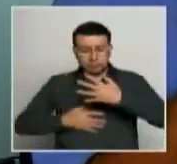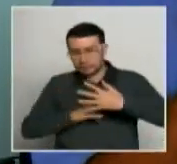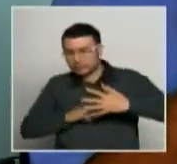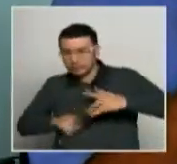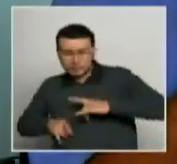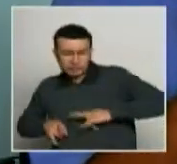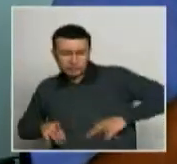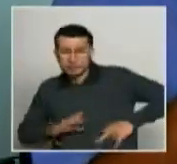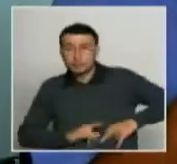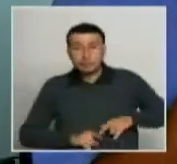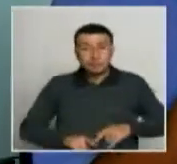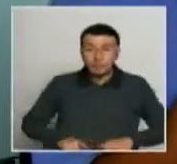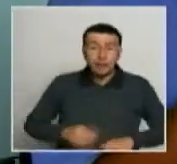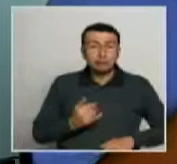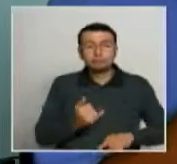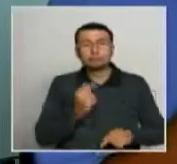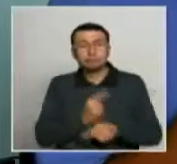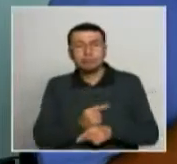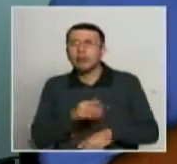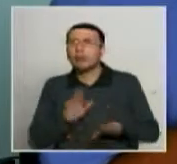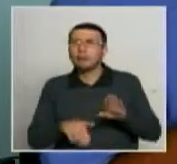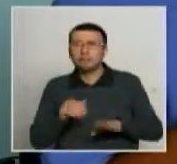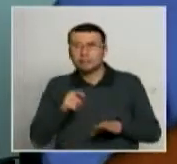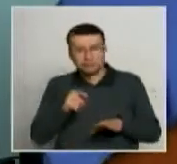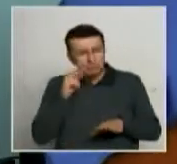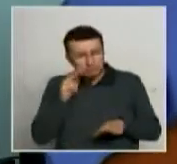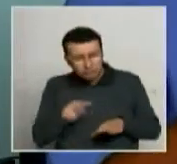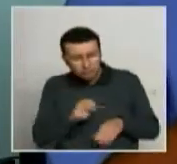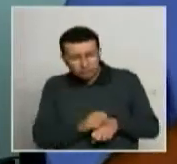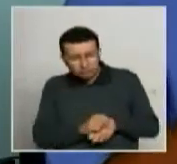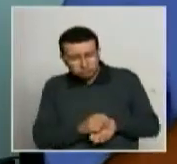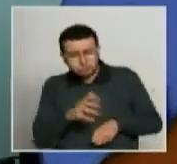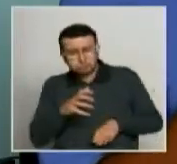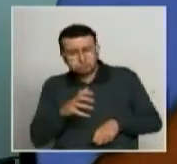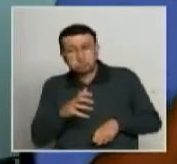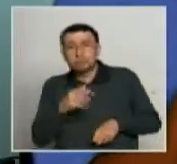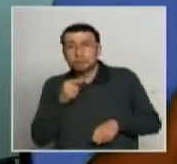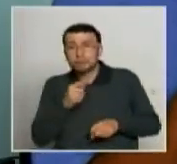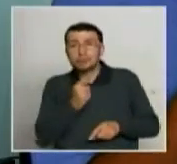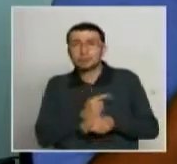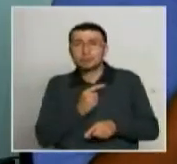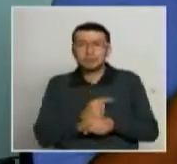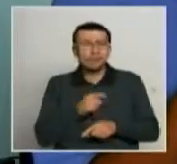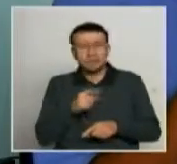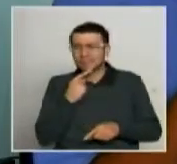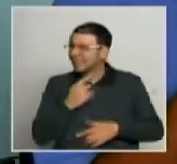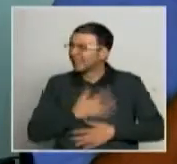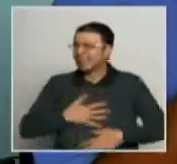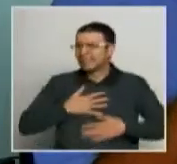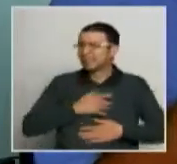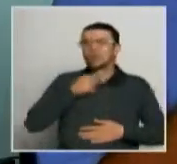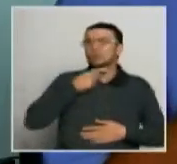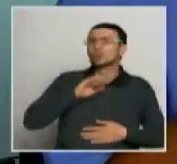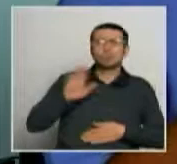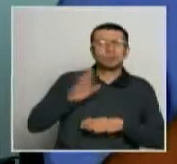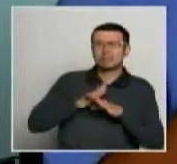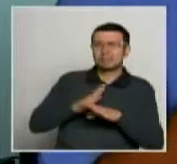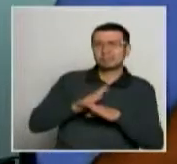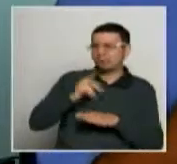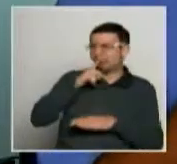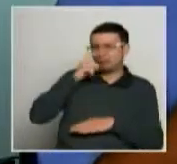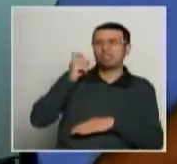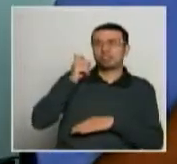veces utiliza esas venas que nosotros vemos dilatadas, que la vemos superficialmente, que le molestan al paciente